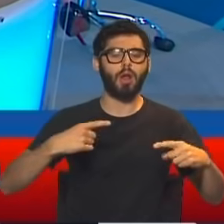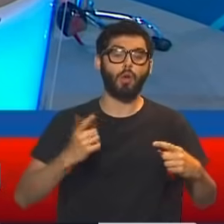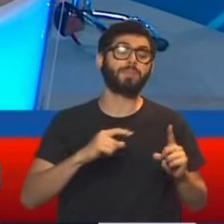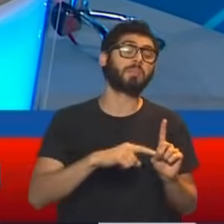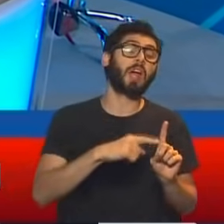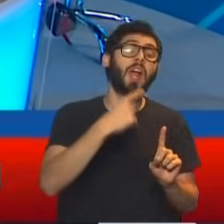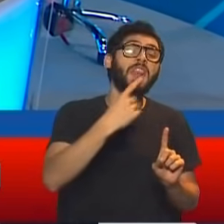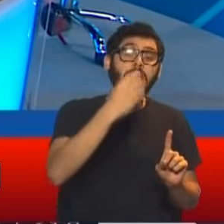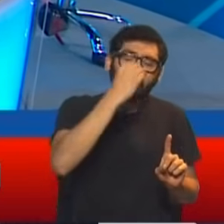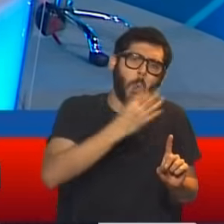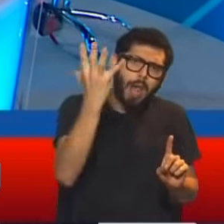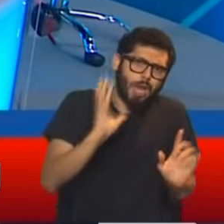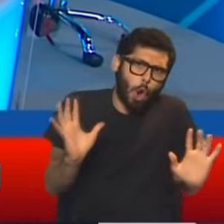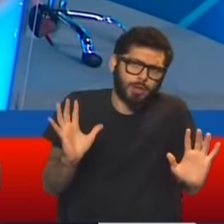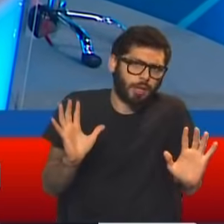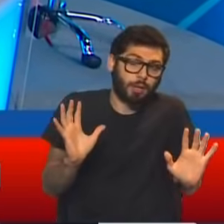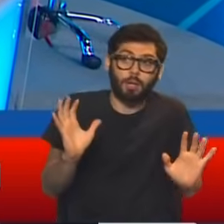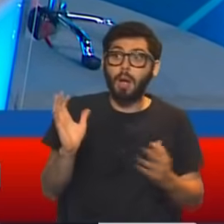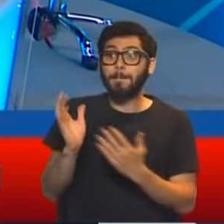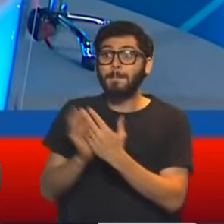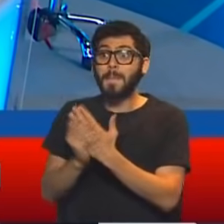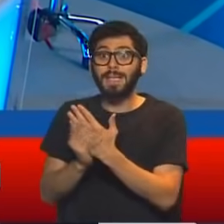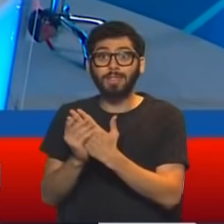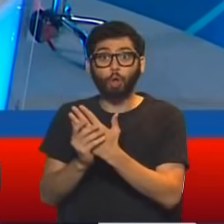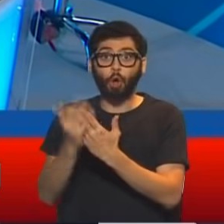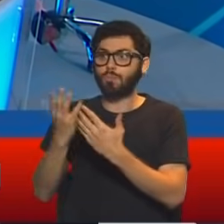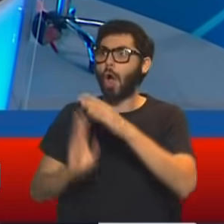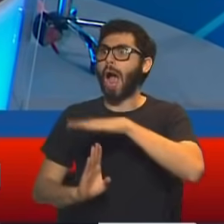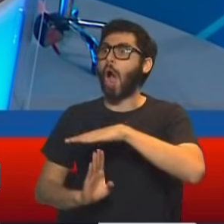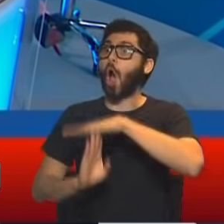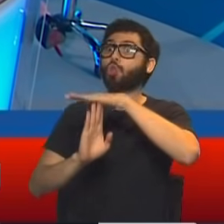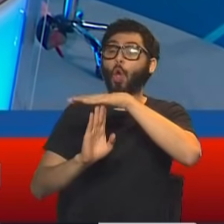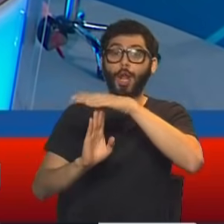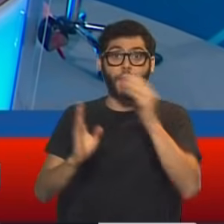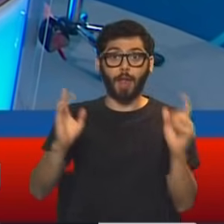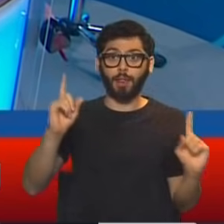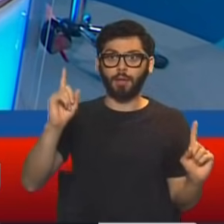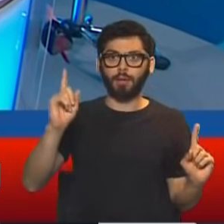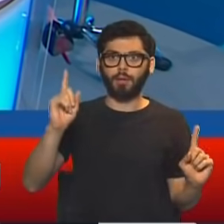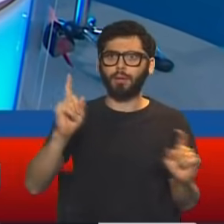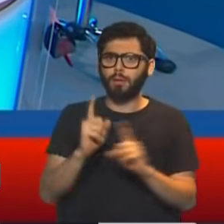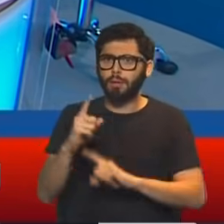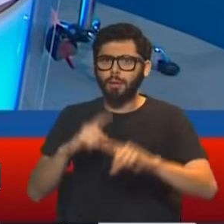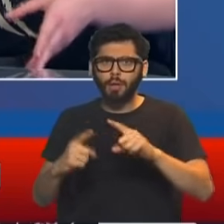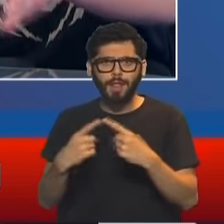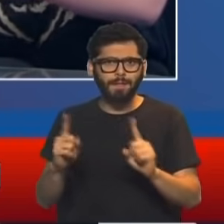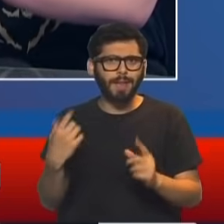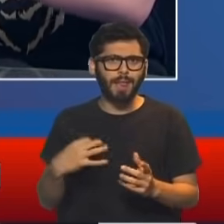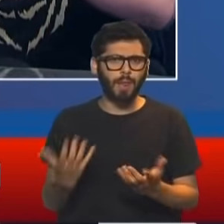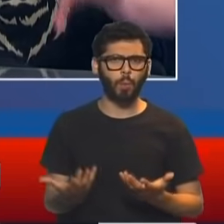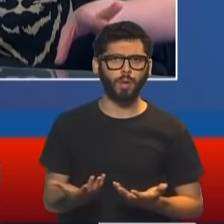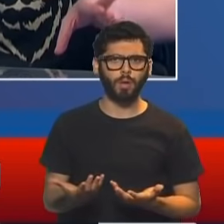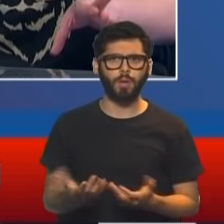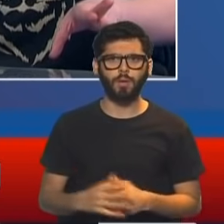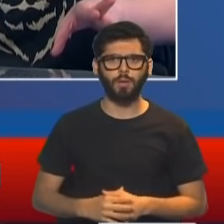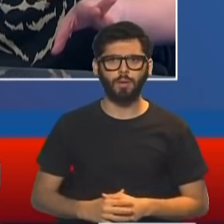dicho cualquier cosa, ¿sí? El ministro, ¿no? Como autoridad superior debería haber actuado claramente de otra forma. Ahora,